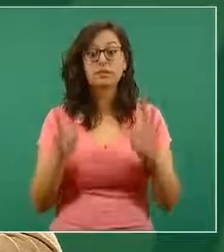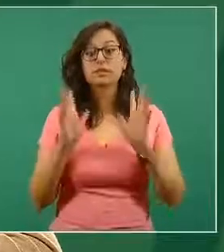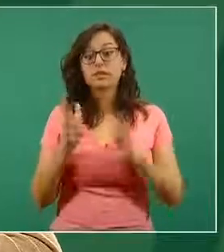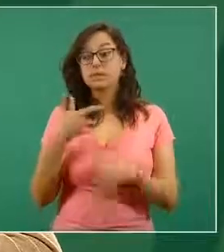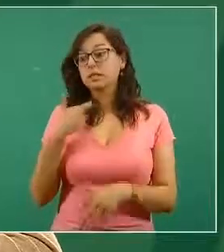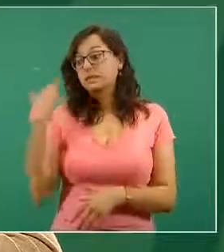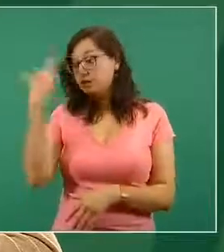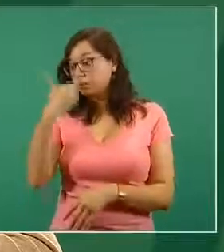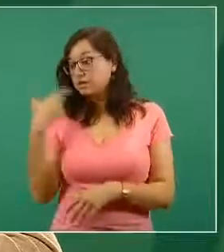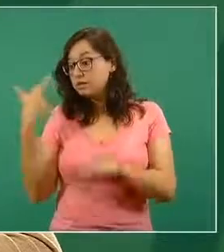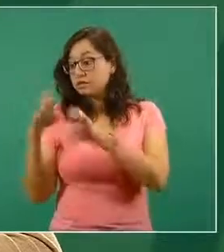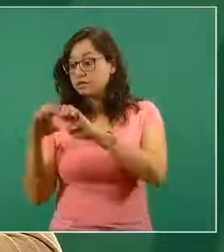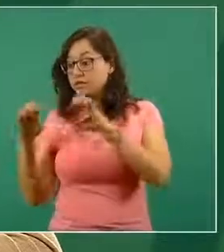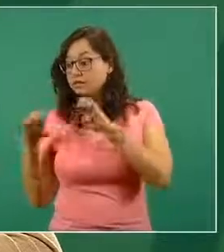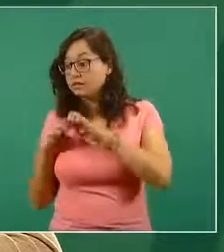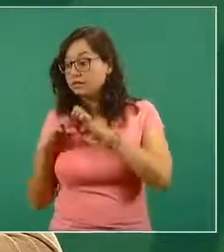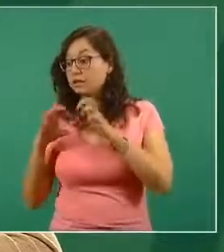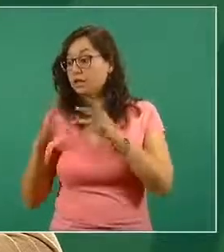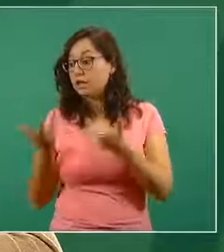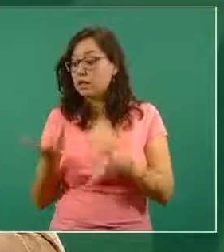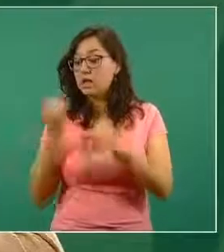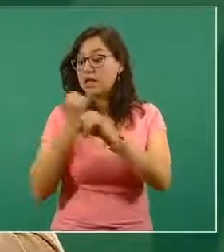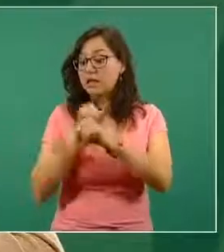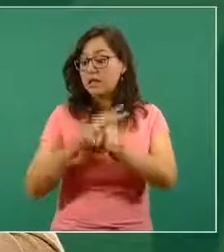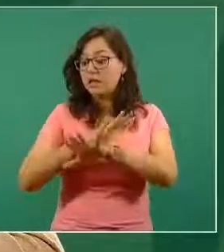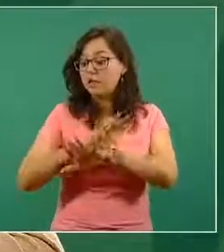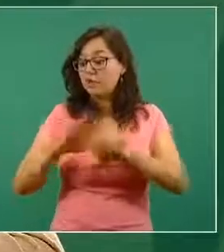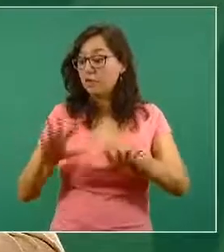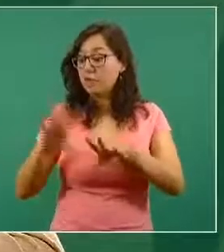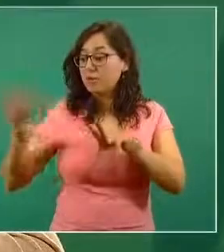el equipo técnico, el corte de información que tenemos